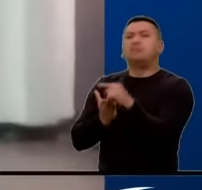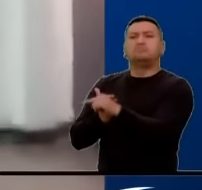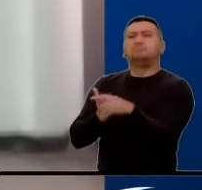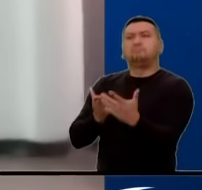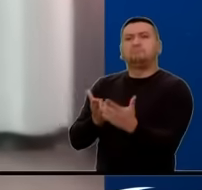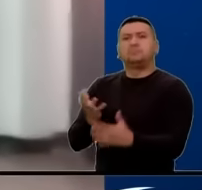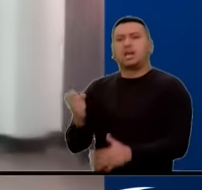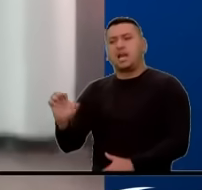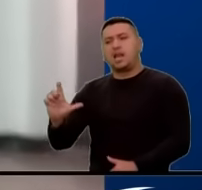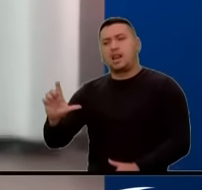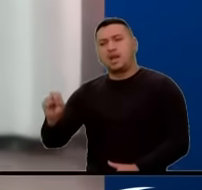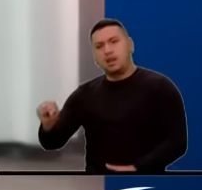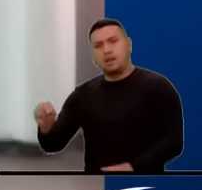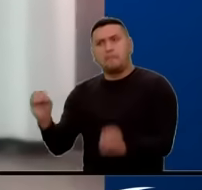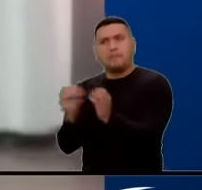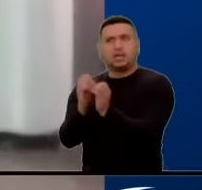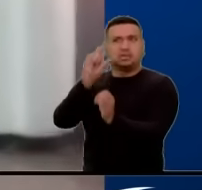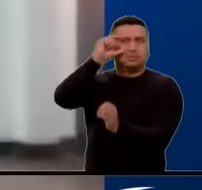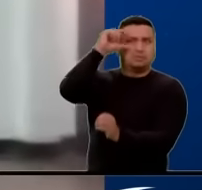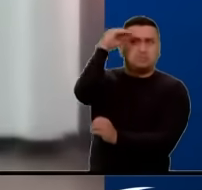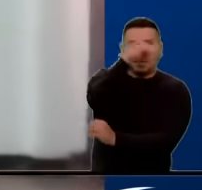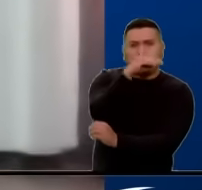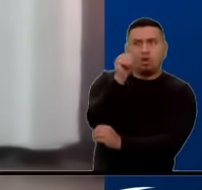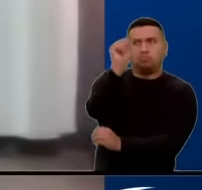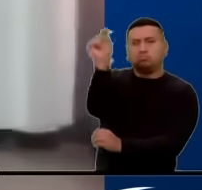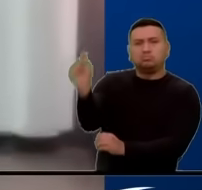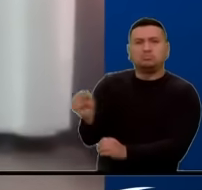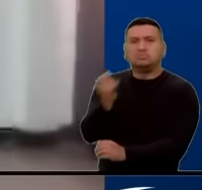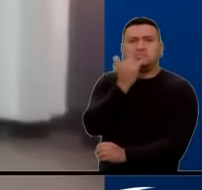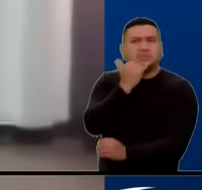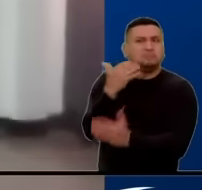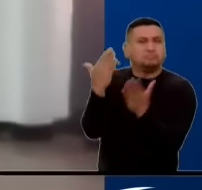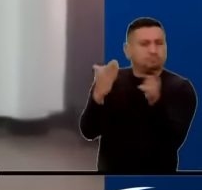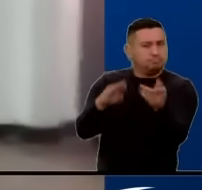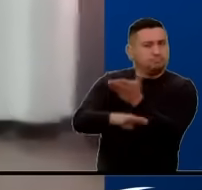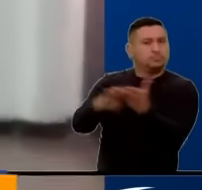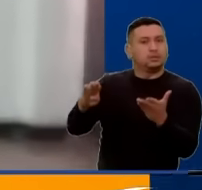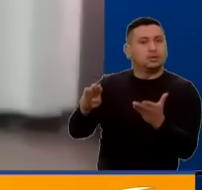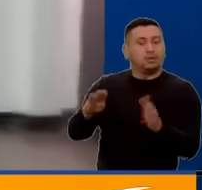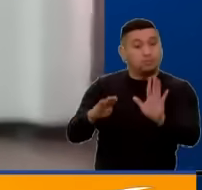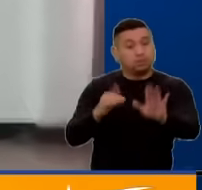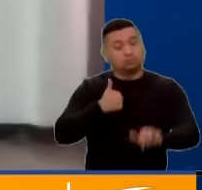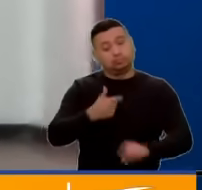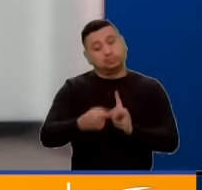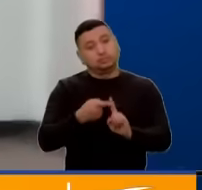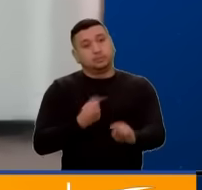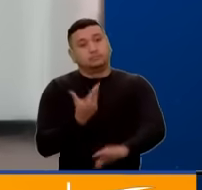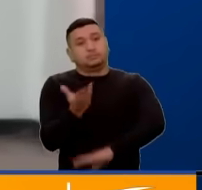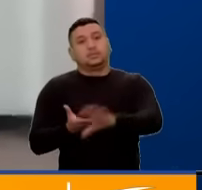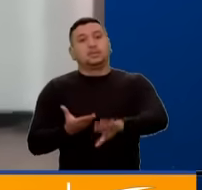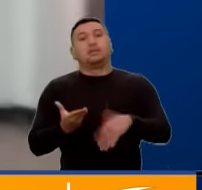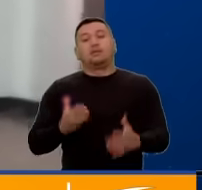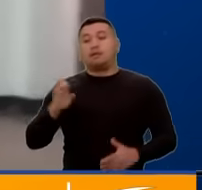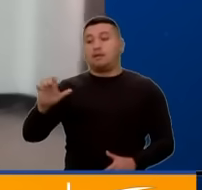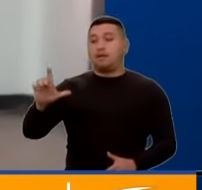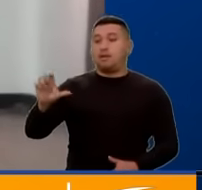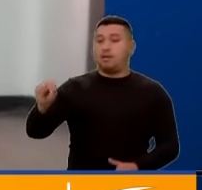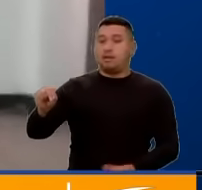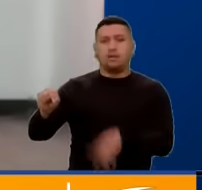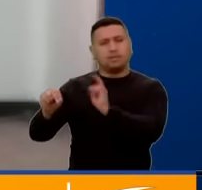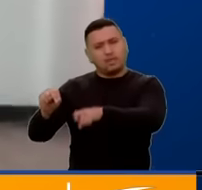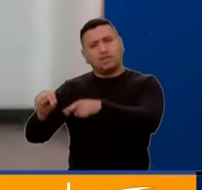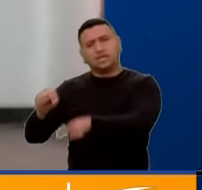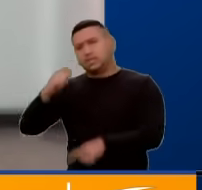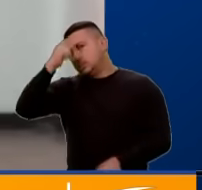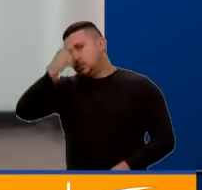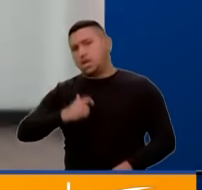Primeramente, que llamemos al ELN a que sean serios y cumplan realmente lo que se está pactando. Nosotros, la población civil, nada tenemos que ver